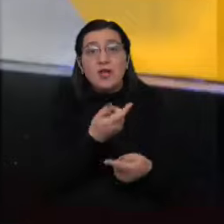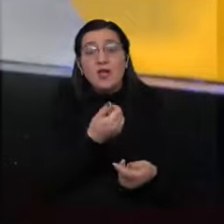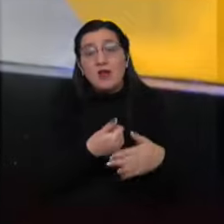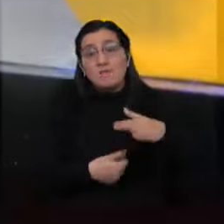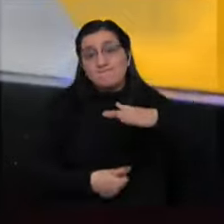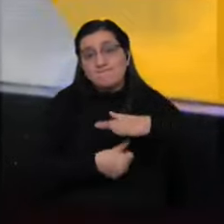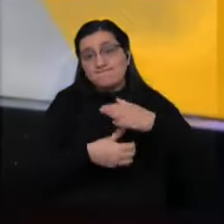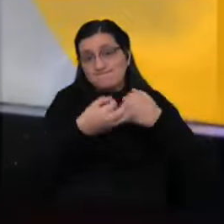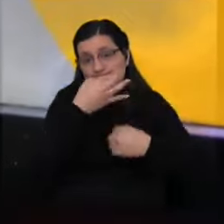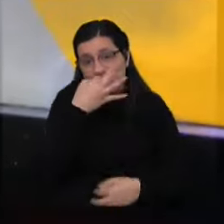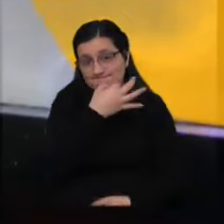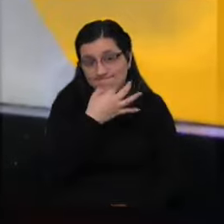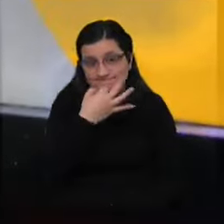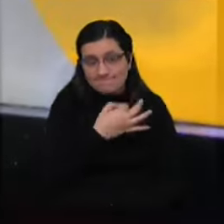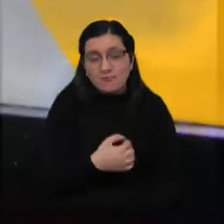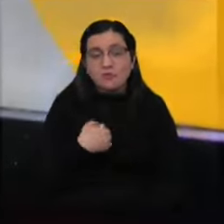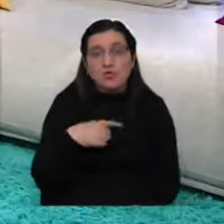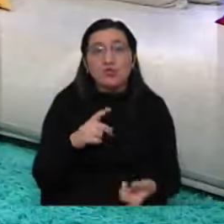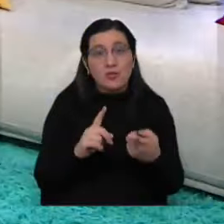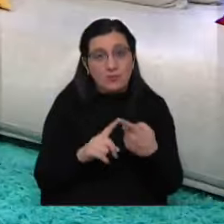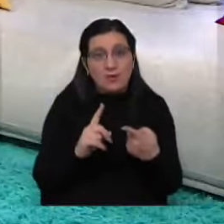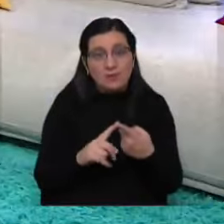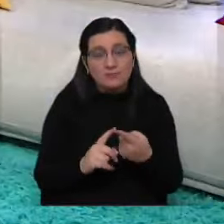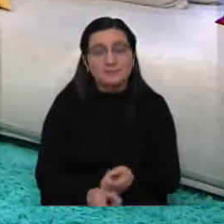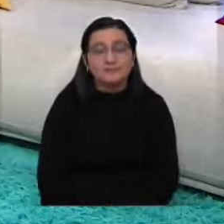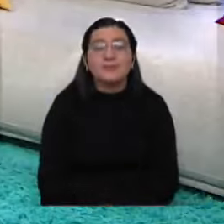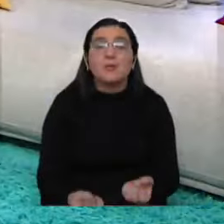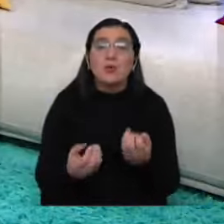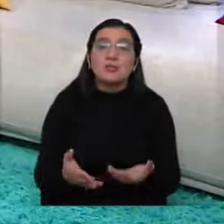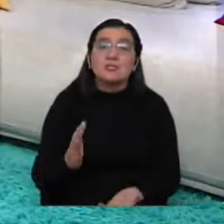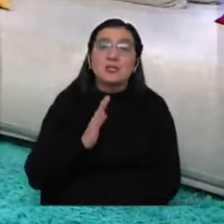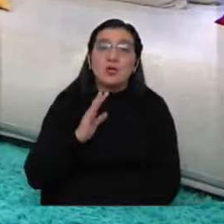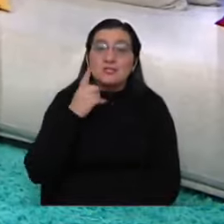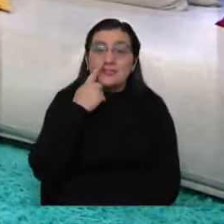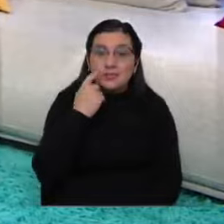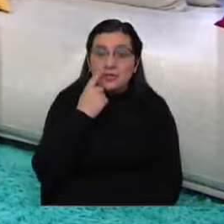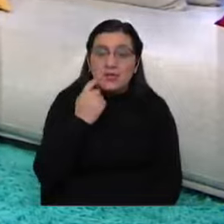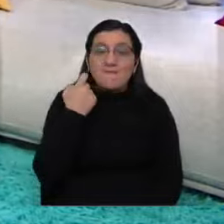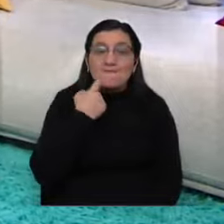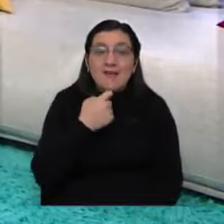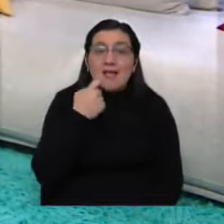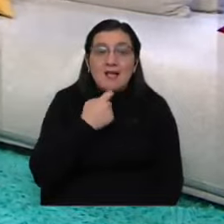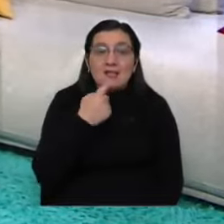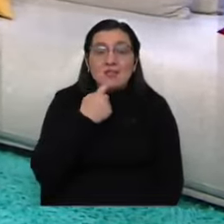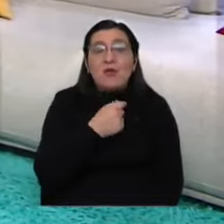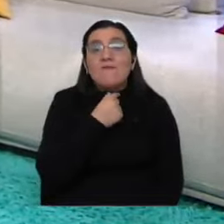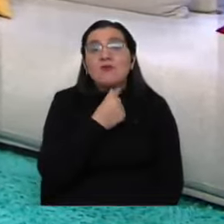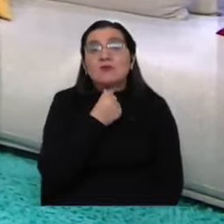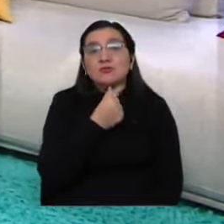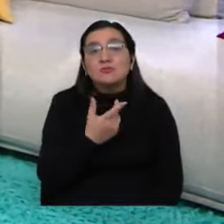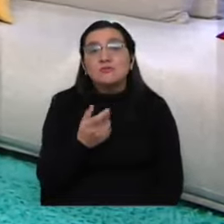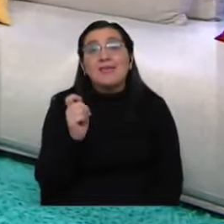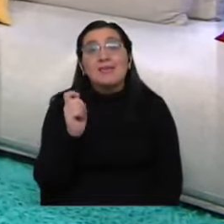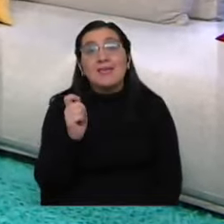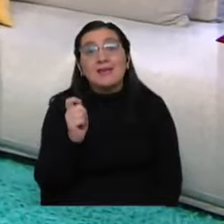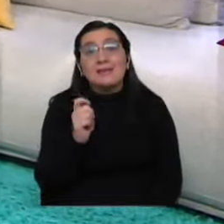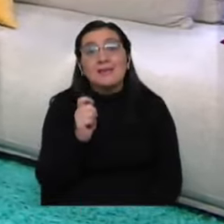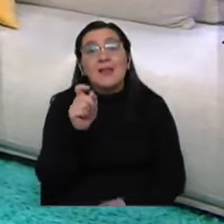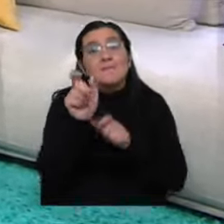muy bien señora tabar Totalmente de acuerdo señoras y señores dicho esto falta una voz en este programa y es la voz de